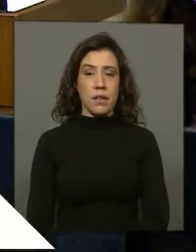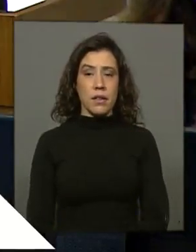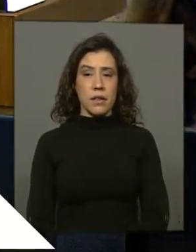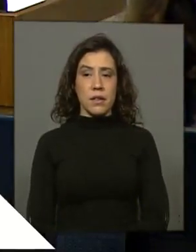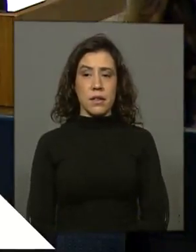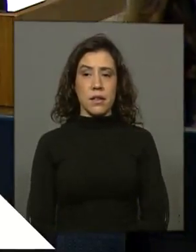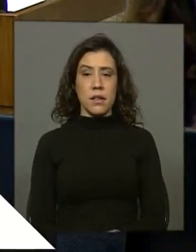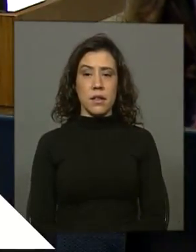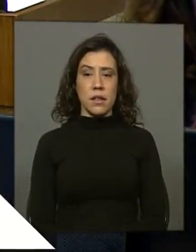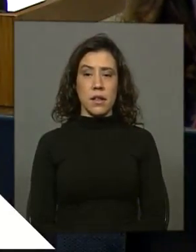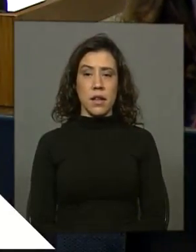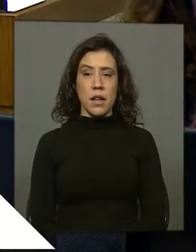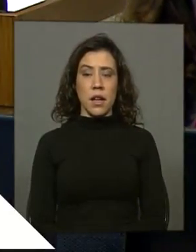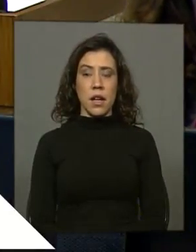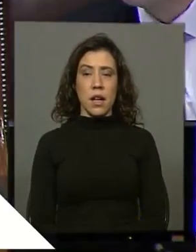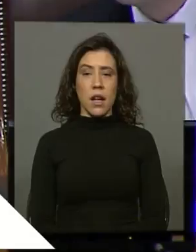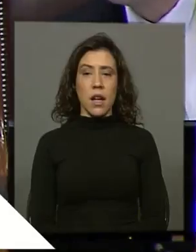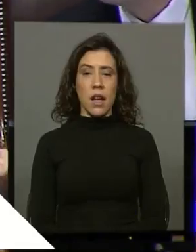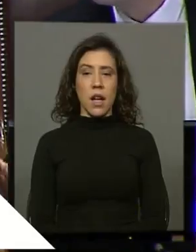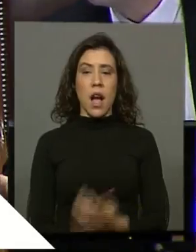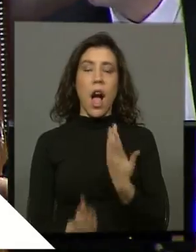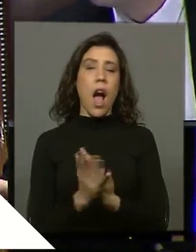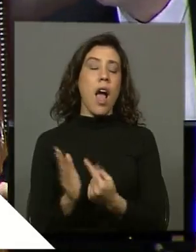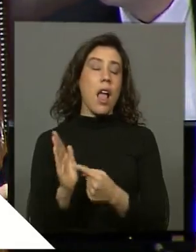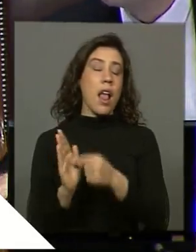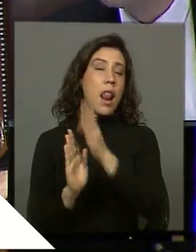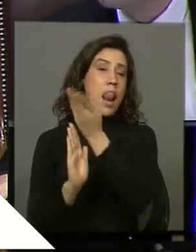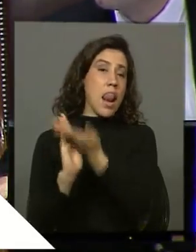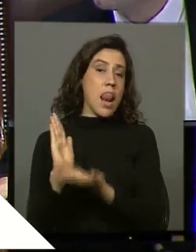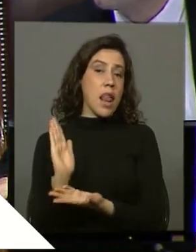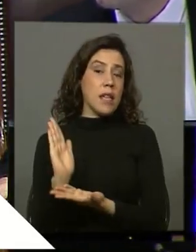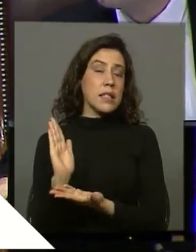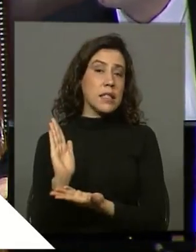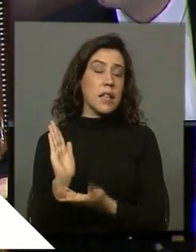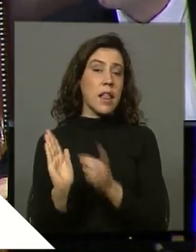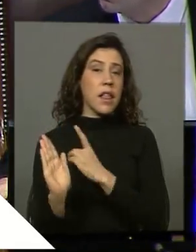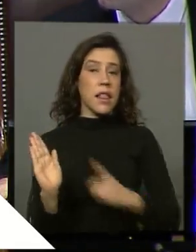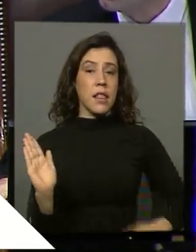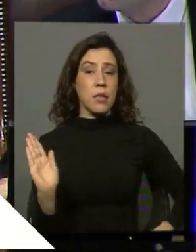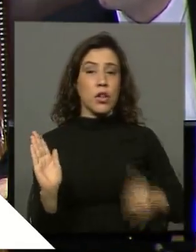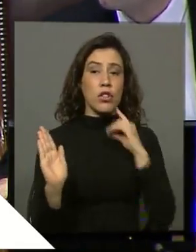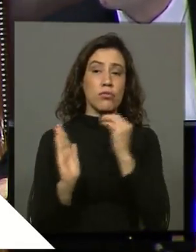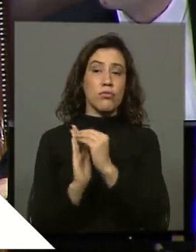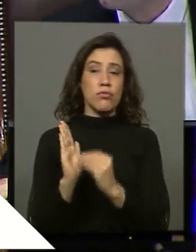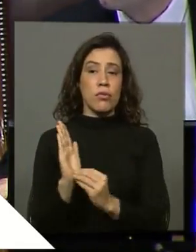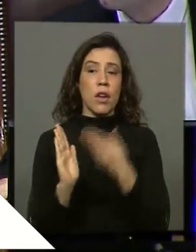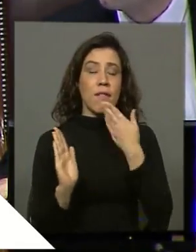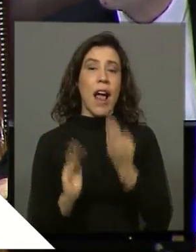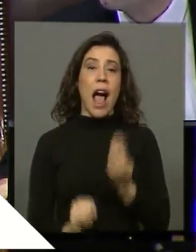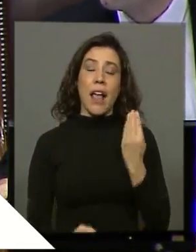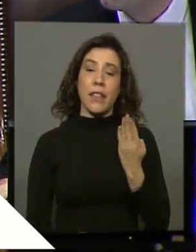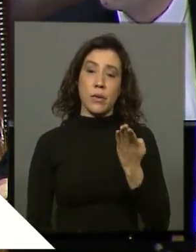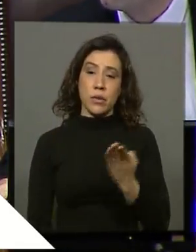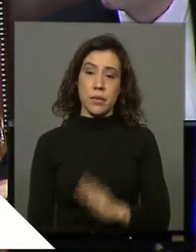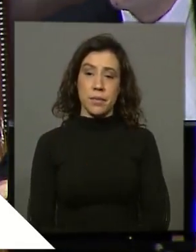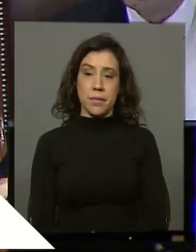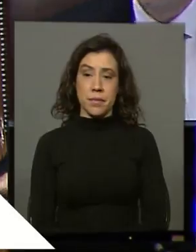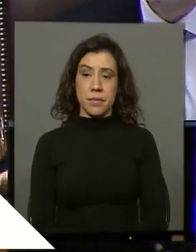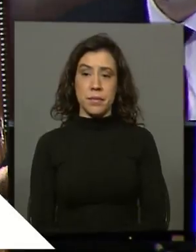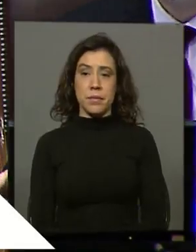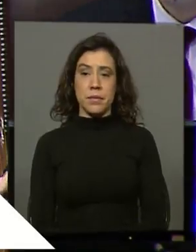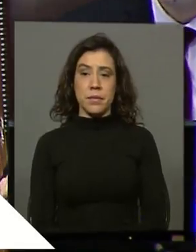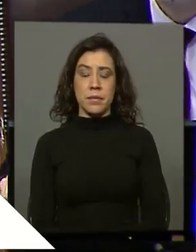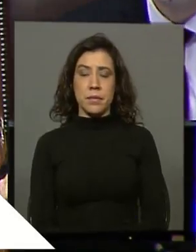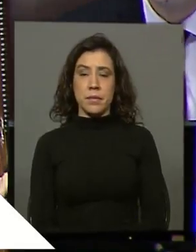tenemos una lista diputado Chilin de parlamentarios que se han inscrito con antelación muchas gracias de todas maneras por